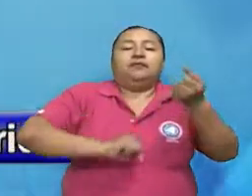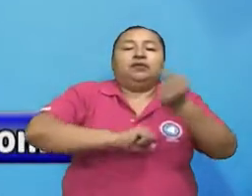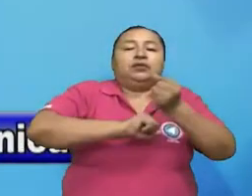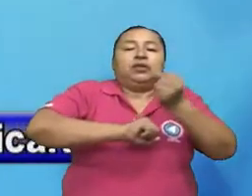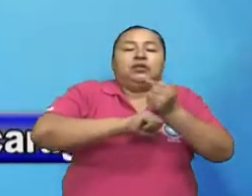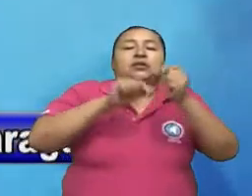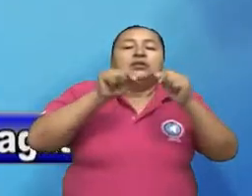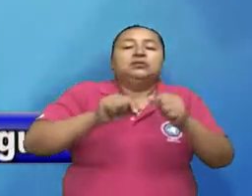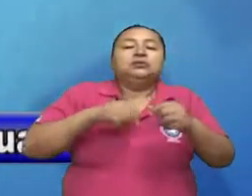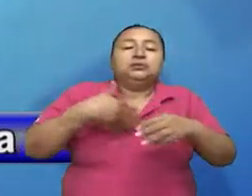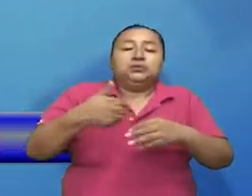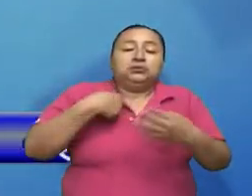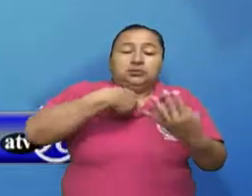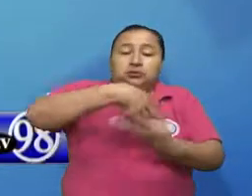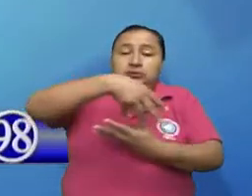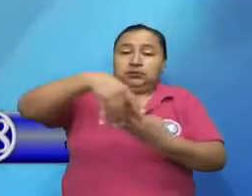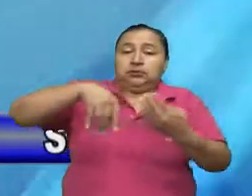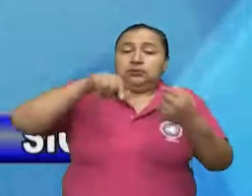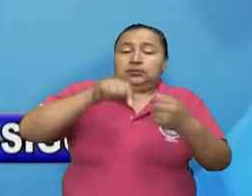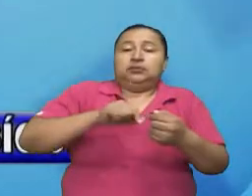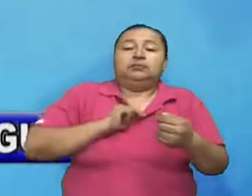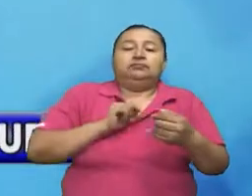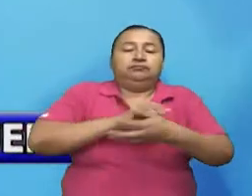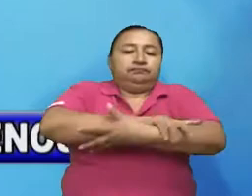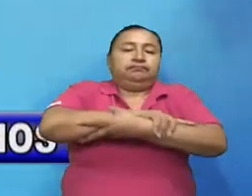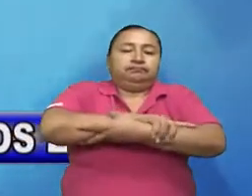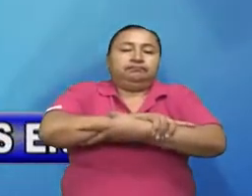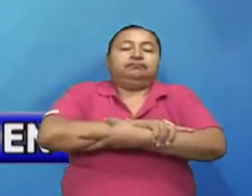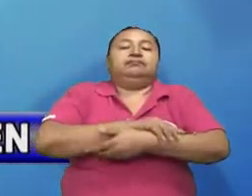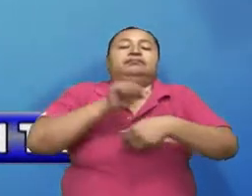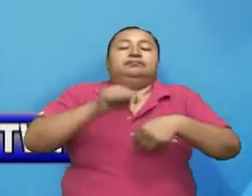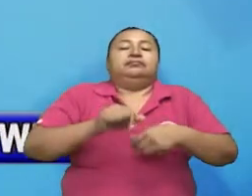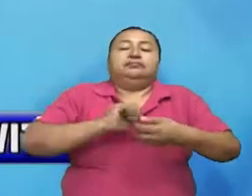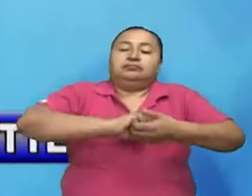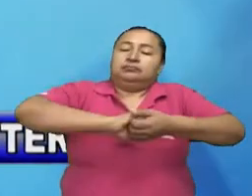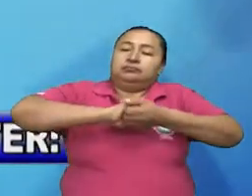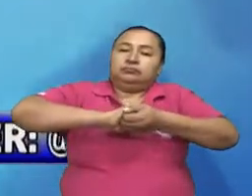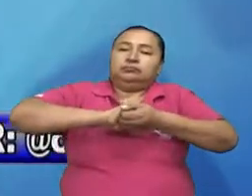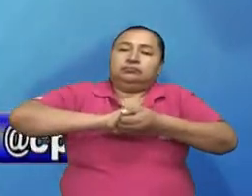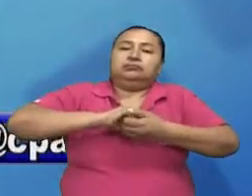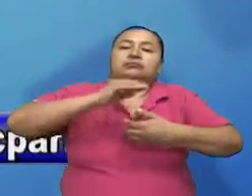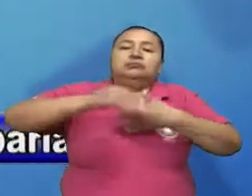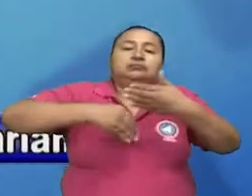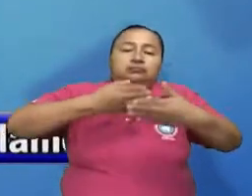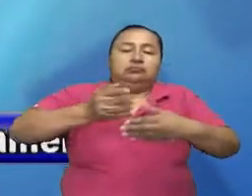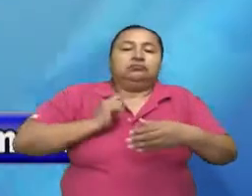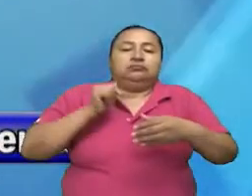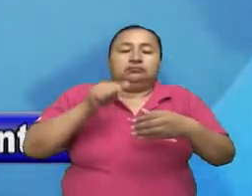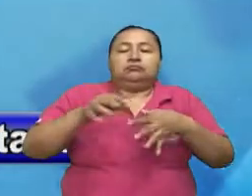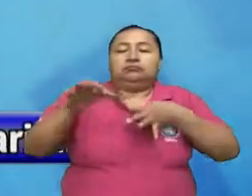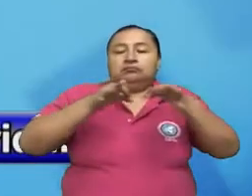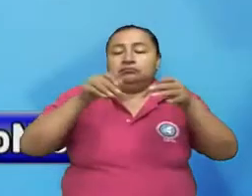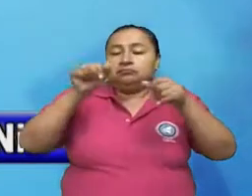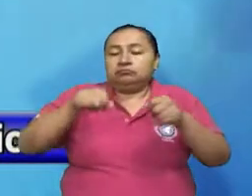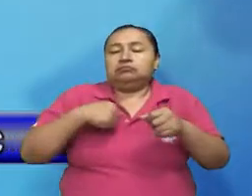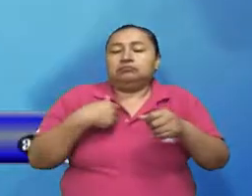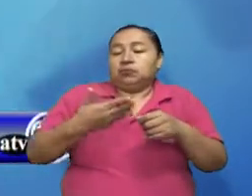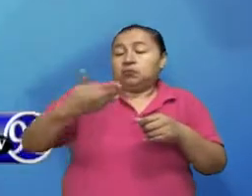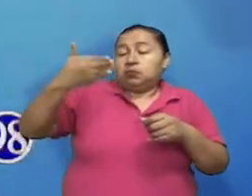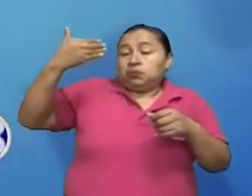esas relaciones fraternales, de amistad y de identificación histórica desde